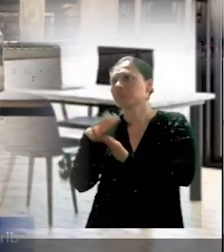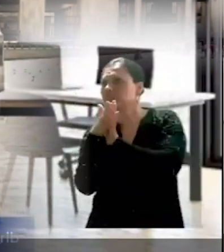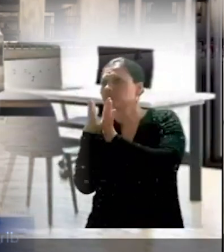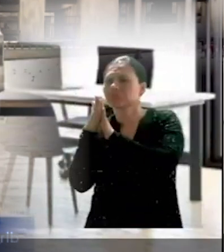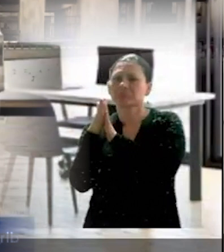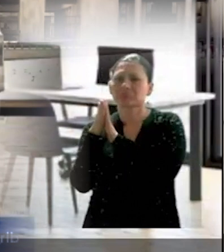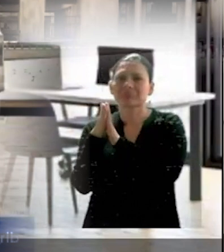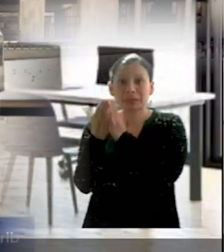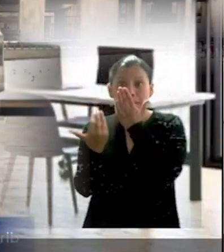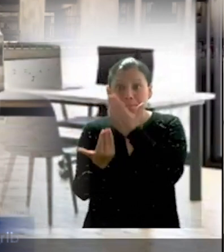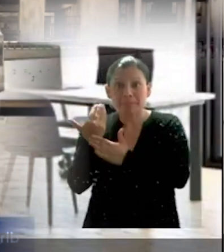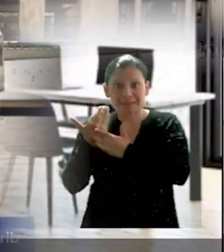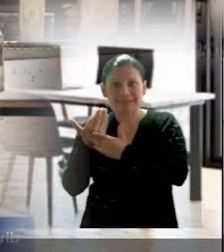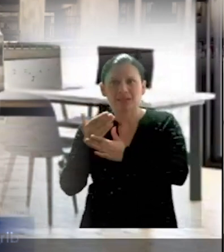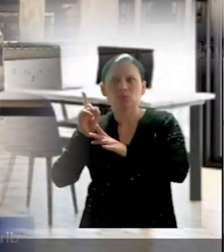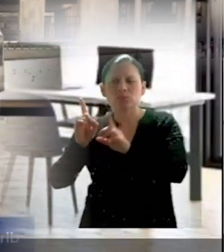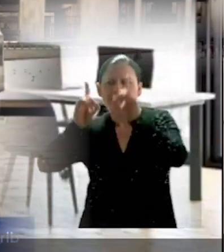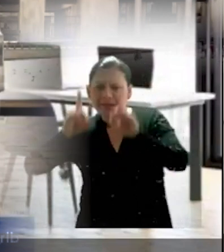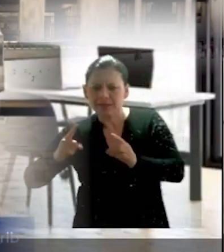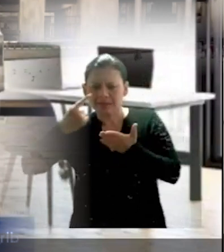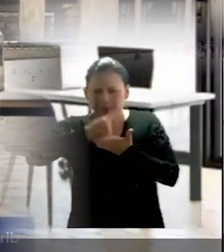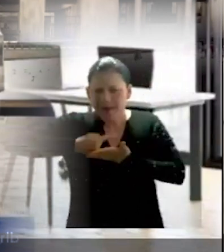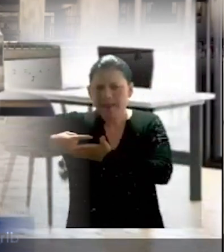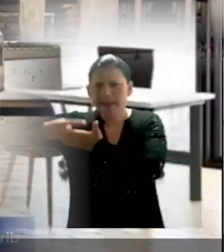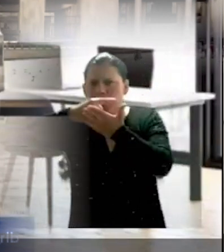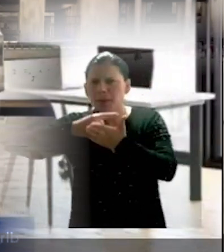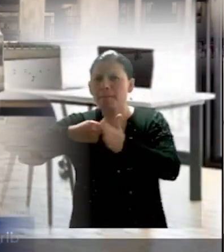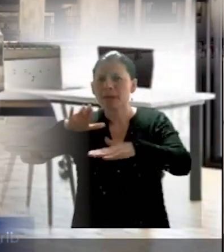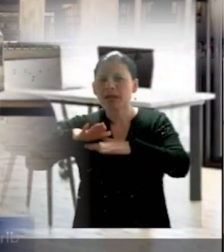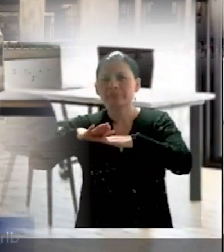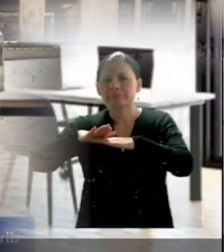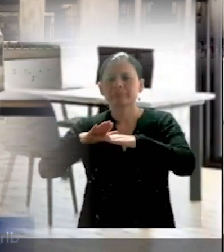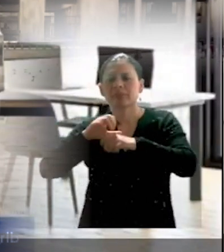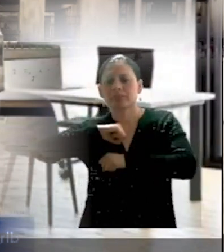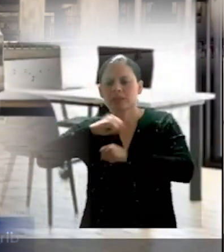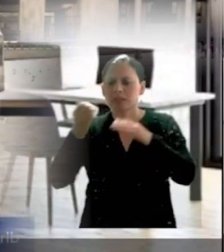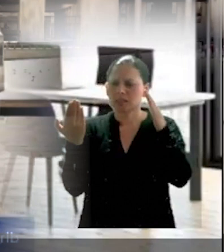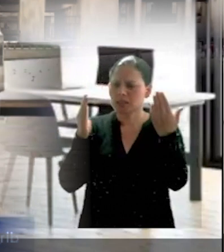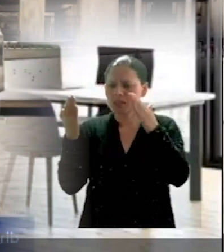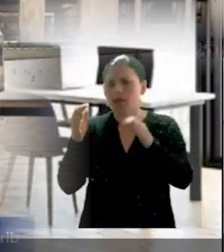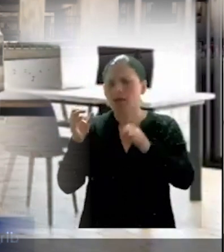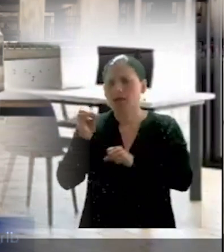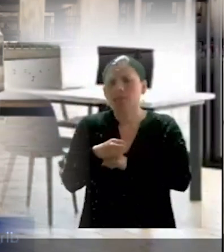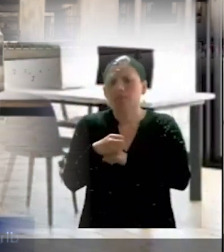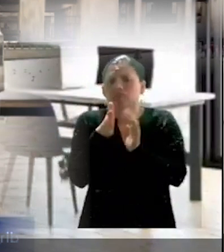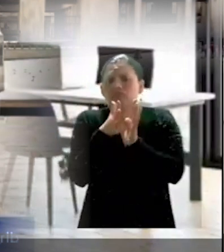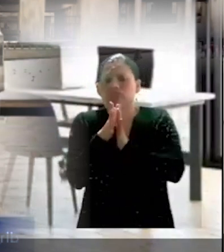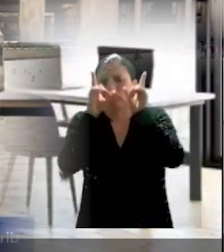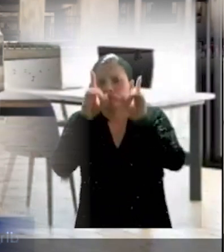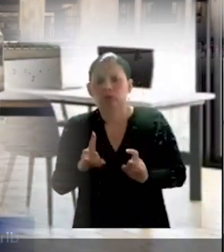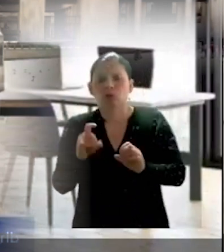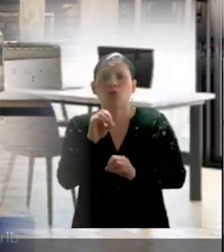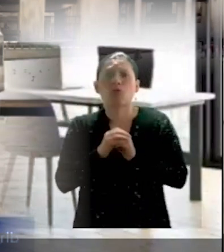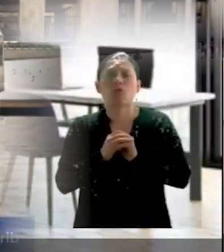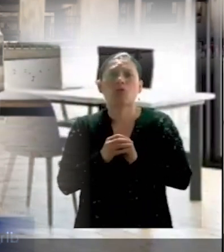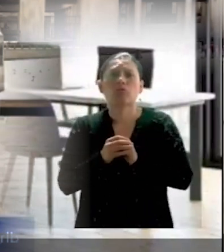muchas de sus decisiones realmente acudían más al derecho comparado que a pronunciamientos de soporte